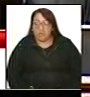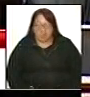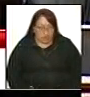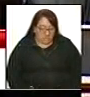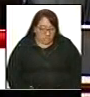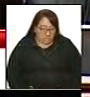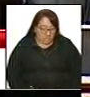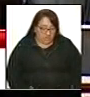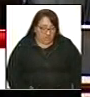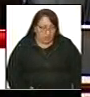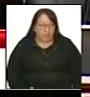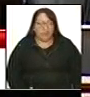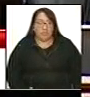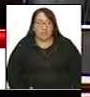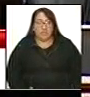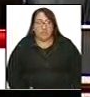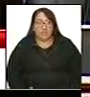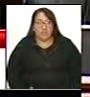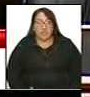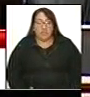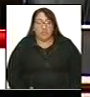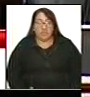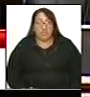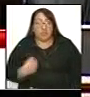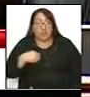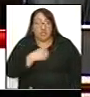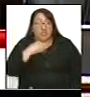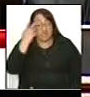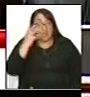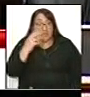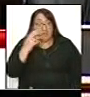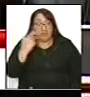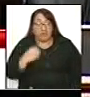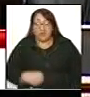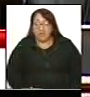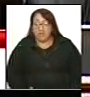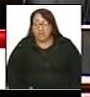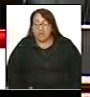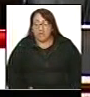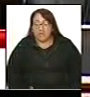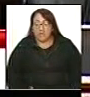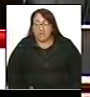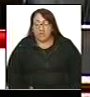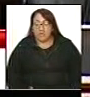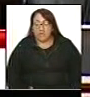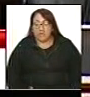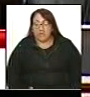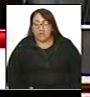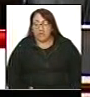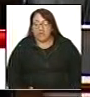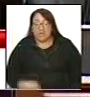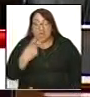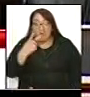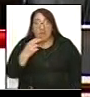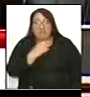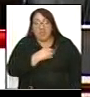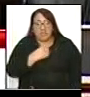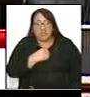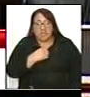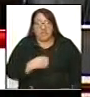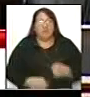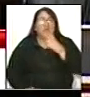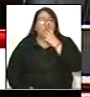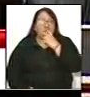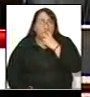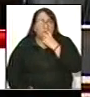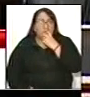Y nosotros como demócratas sabemos perfectamente que las relaciones exteriores de un país las ve el Ejecutivo y